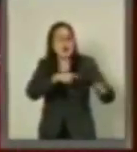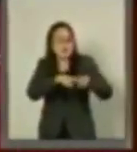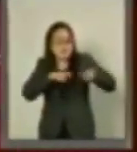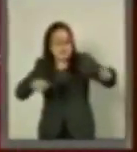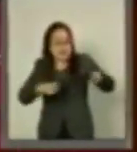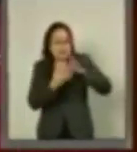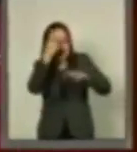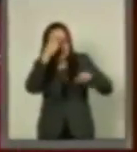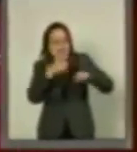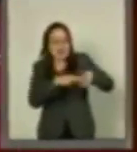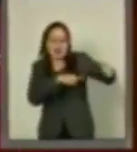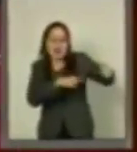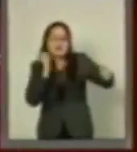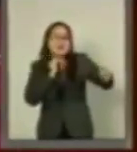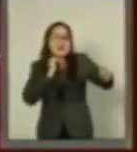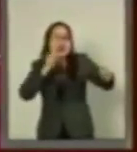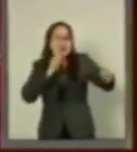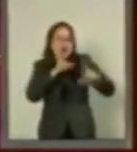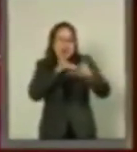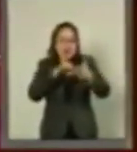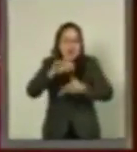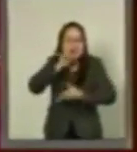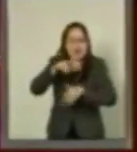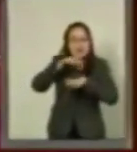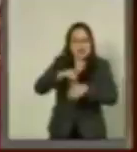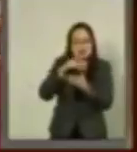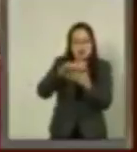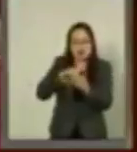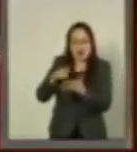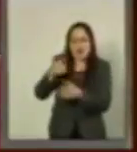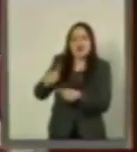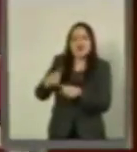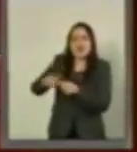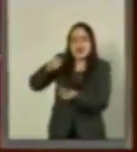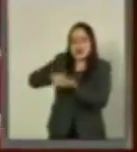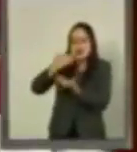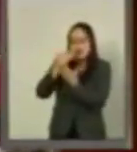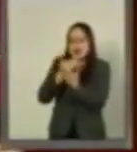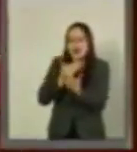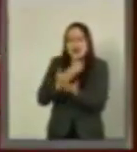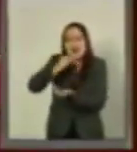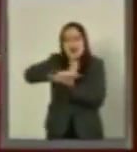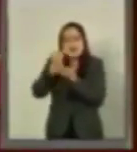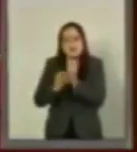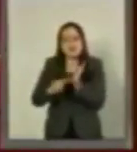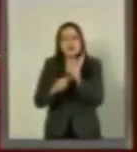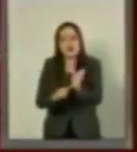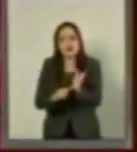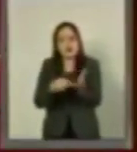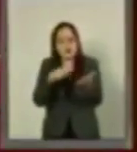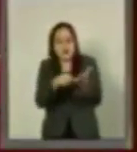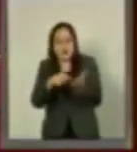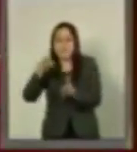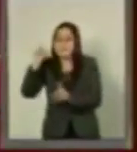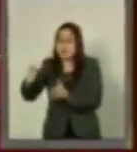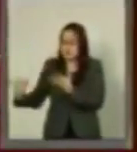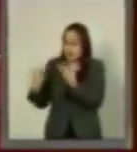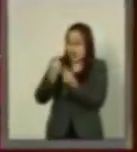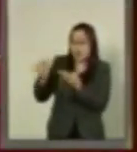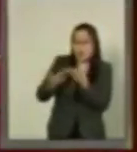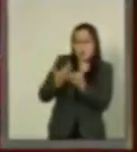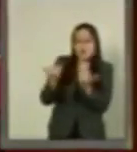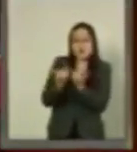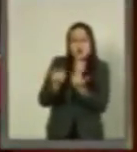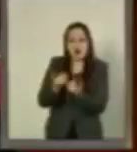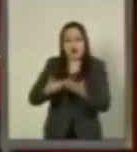integrante de la mesa directiva no lea siquiera lo que se demanda en los informes en los que ella misma planteó. No es